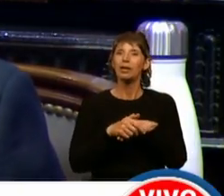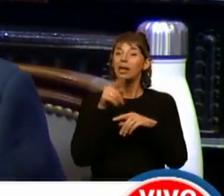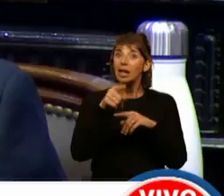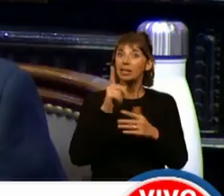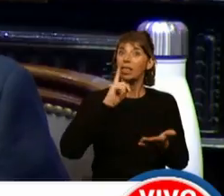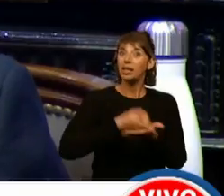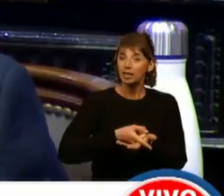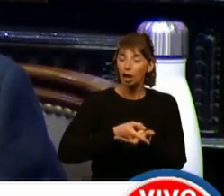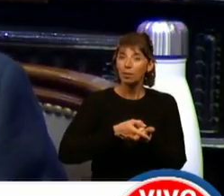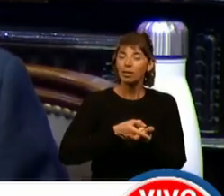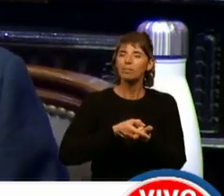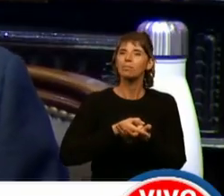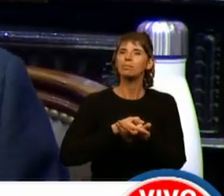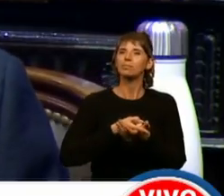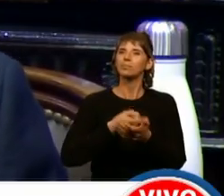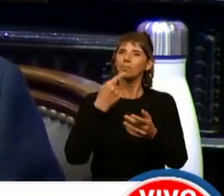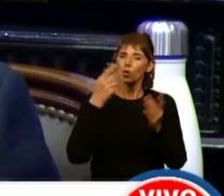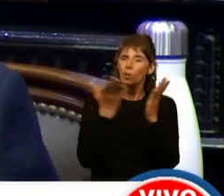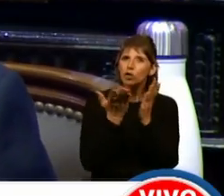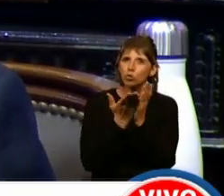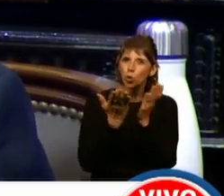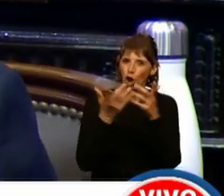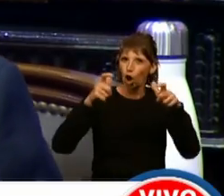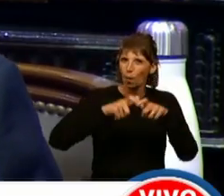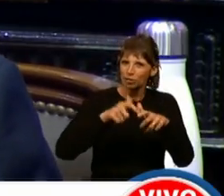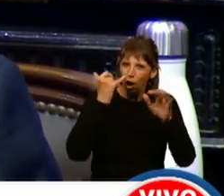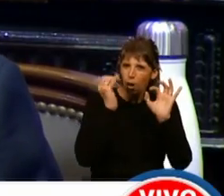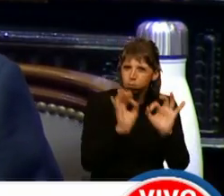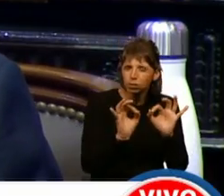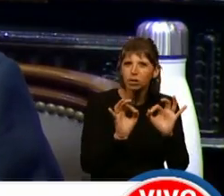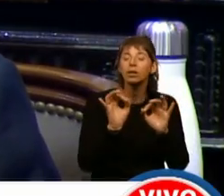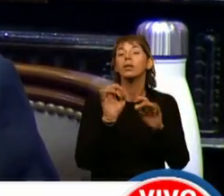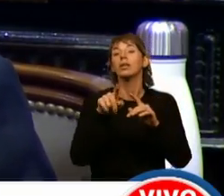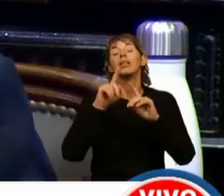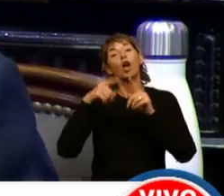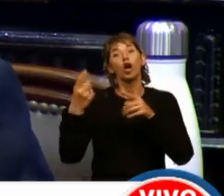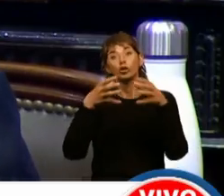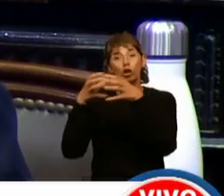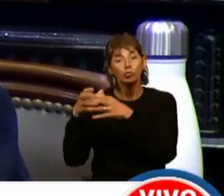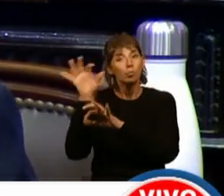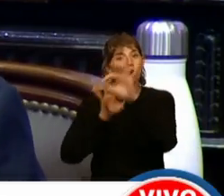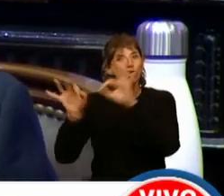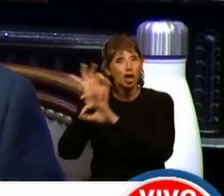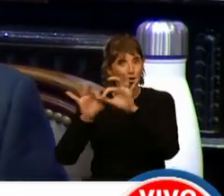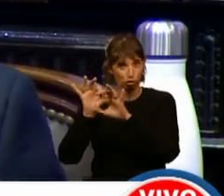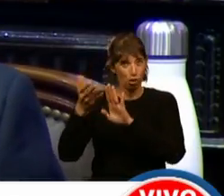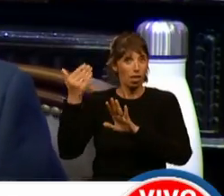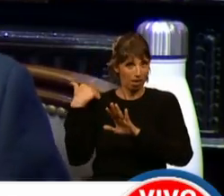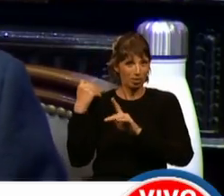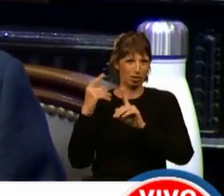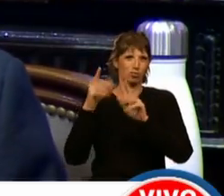resume un estudio de la comisión y de todos los bloques políticos de los demás proyectos incluso otros anteriores aquí estoy mencionando